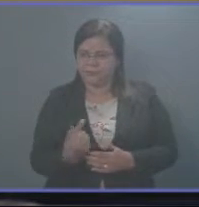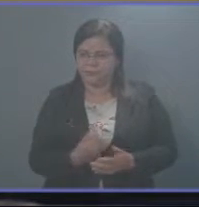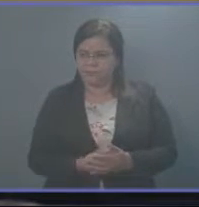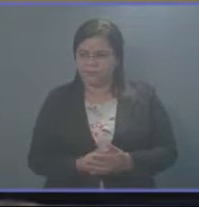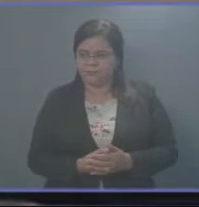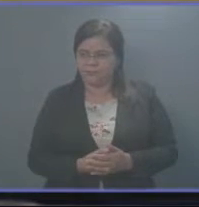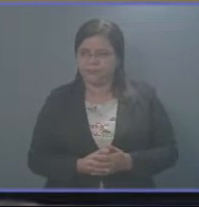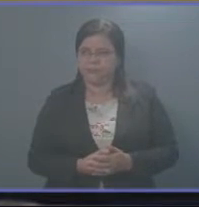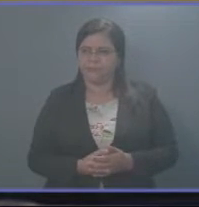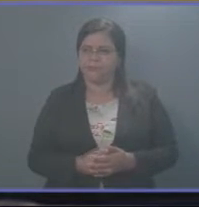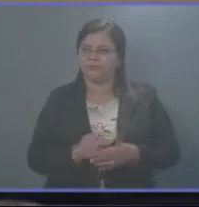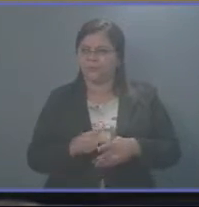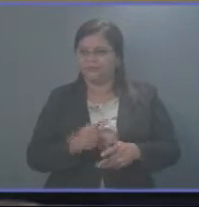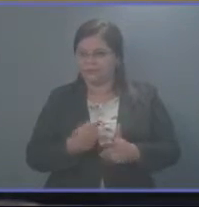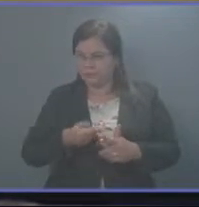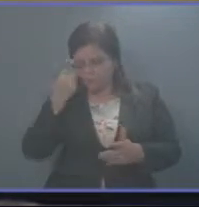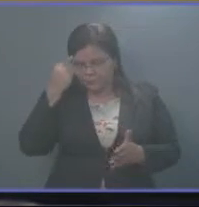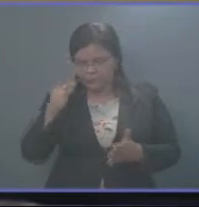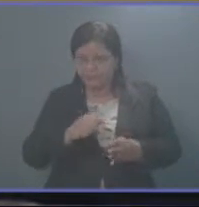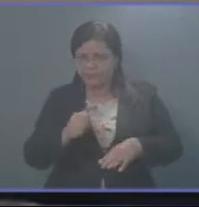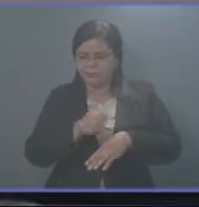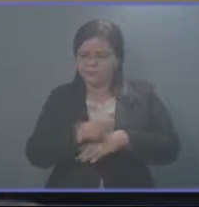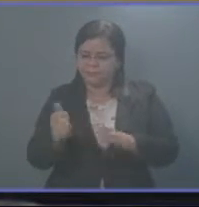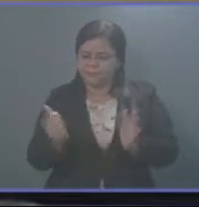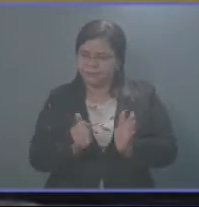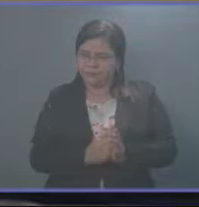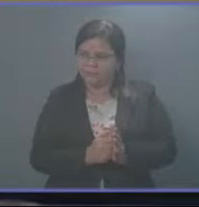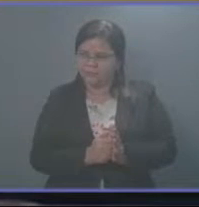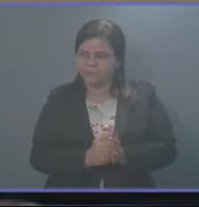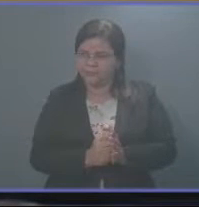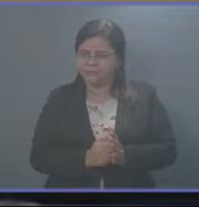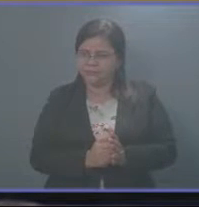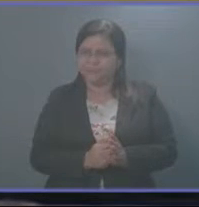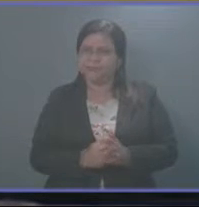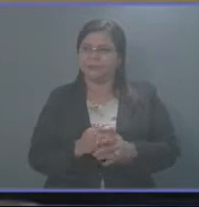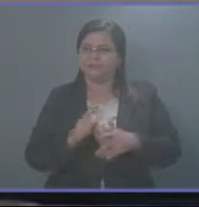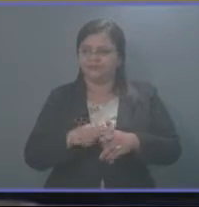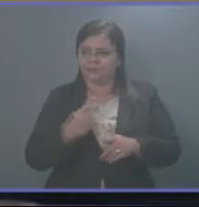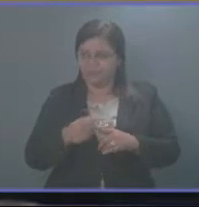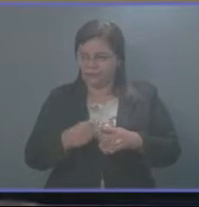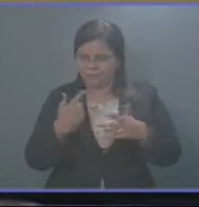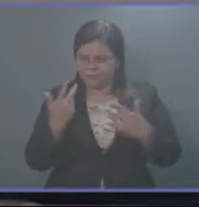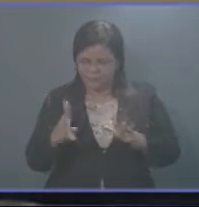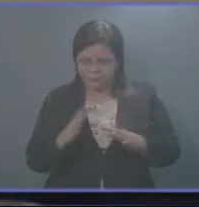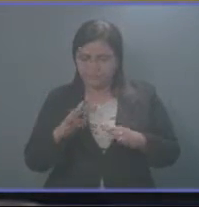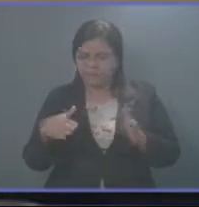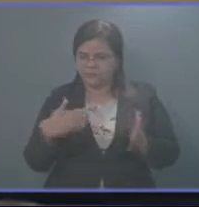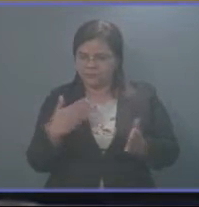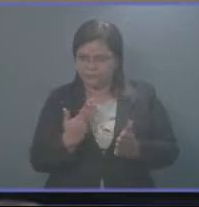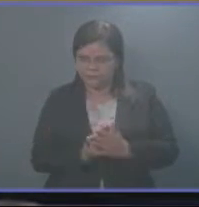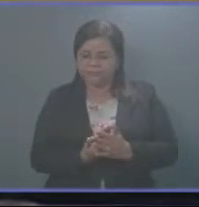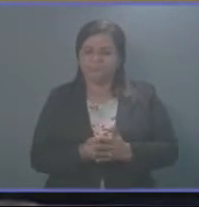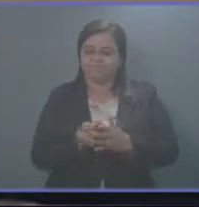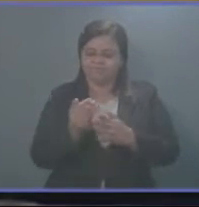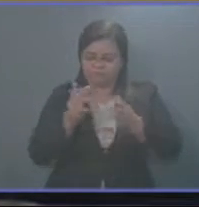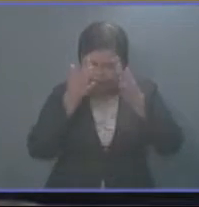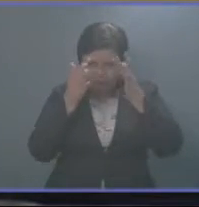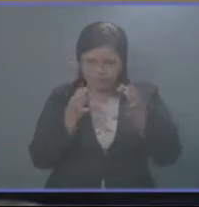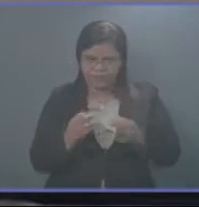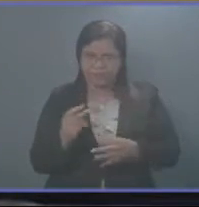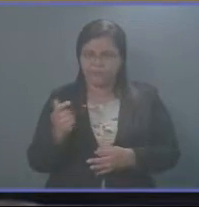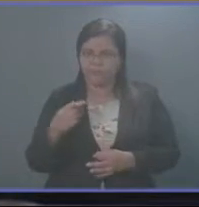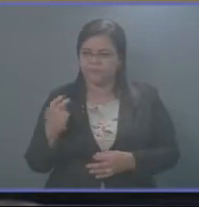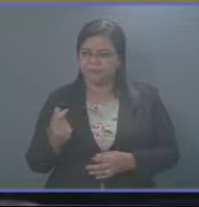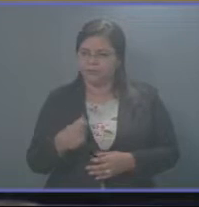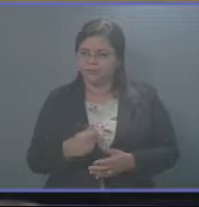de inseguridad jurídica o administrativa, por no tener la titularidad de los permisos correspondientes, se emitieron disposiciones transitorias mediante el